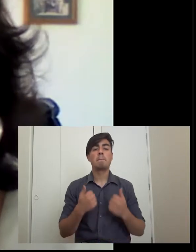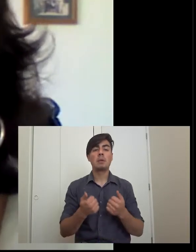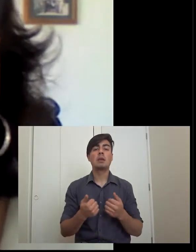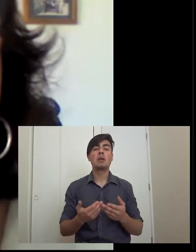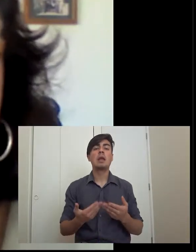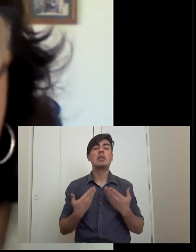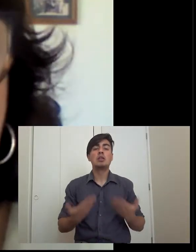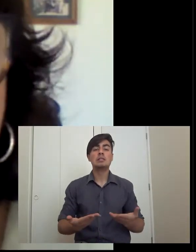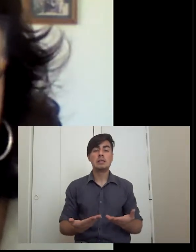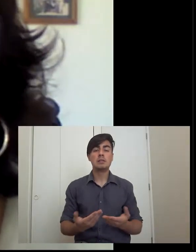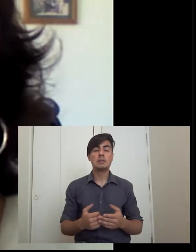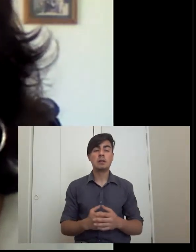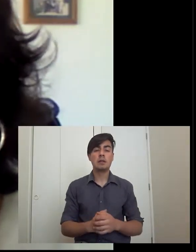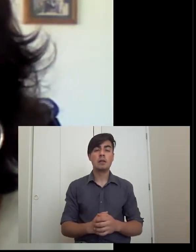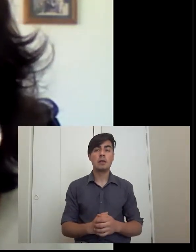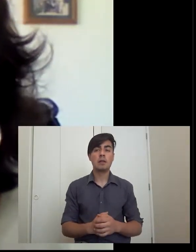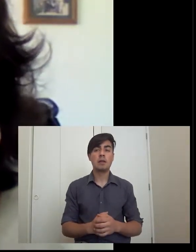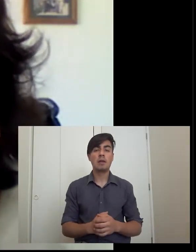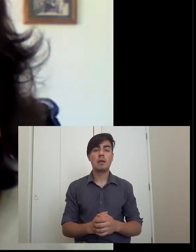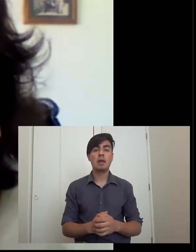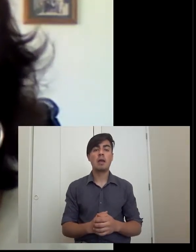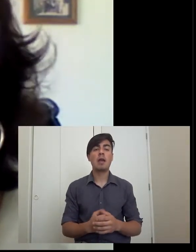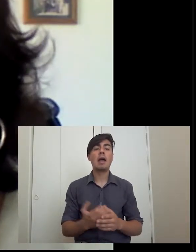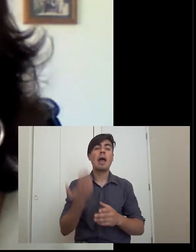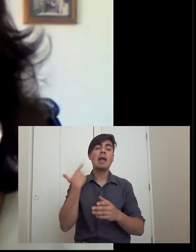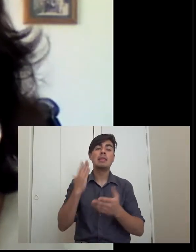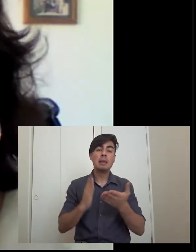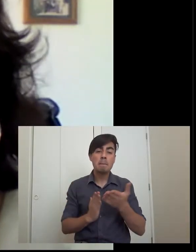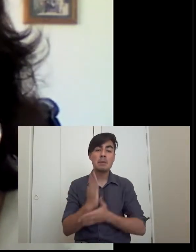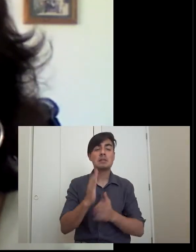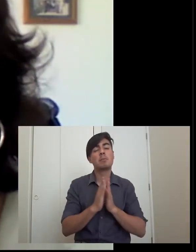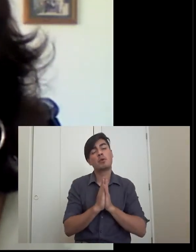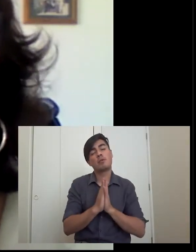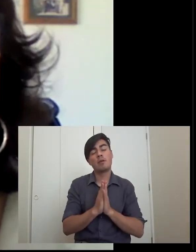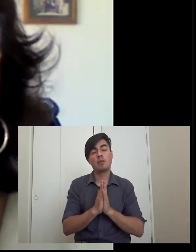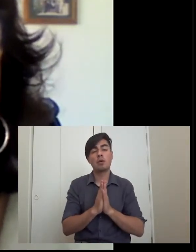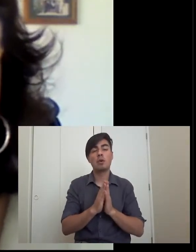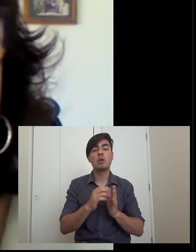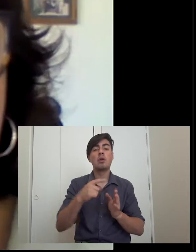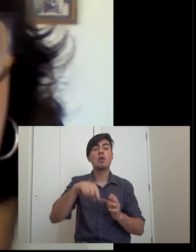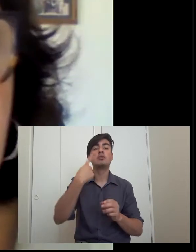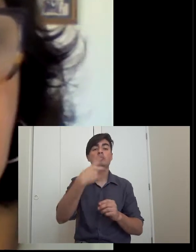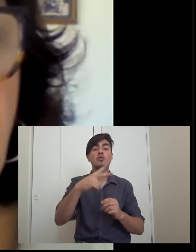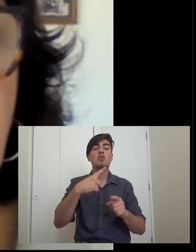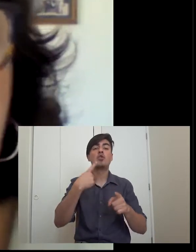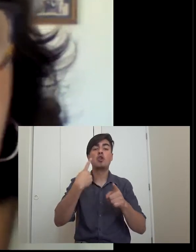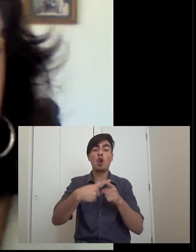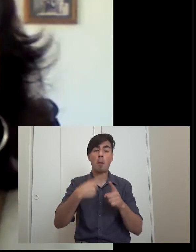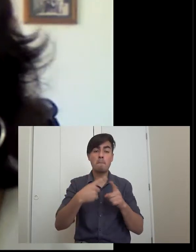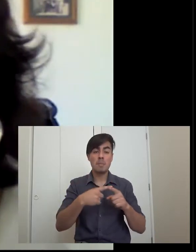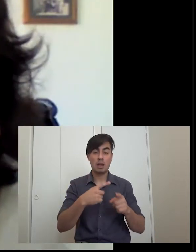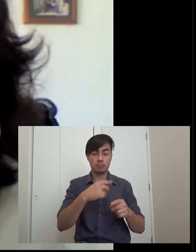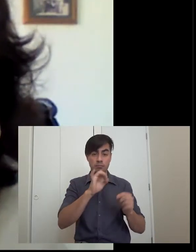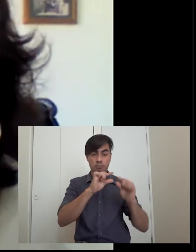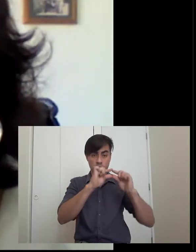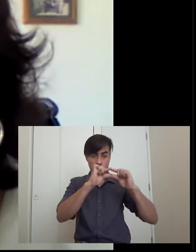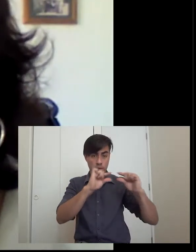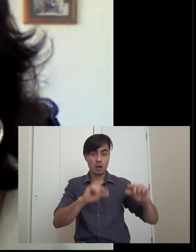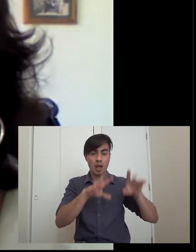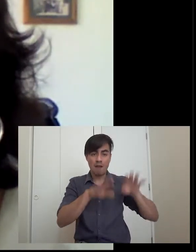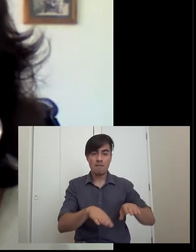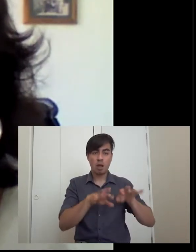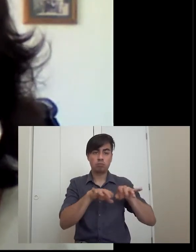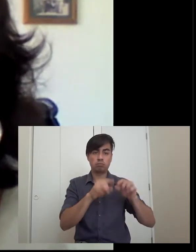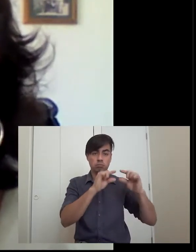Bien, también les voy a pedir que sus nombres los puedan renombrar su icono con el nombre